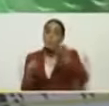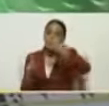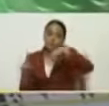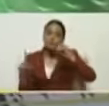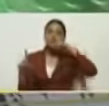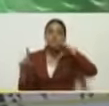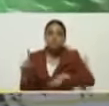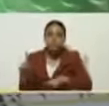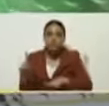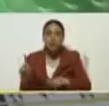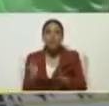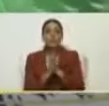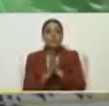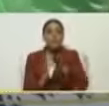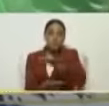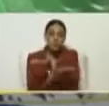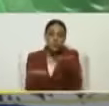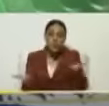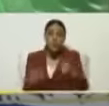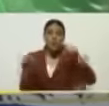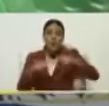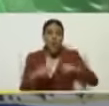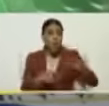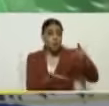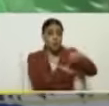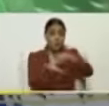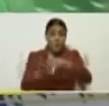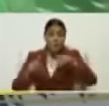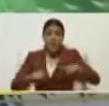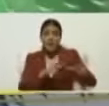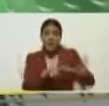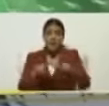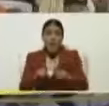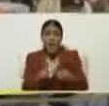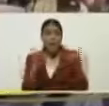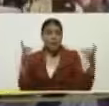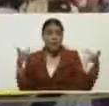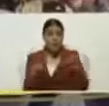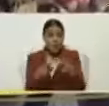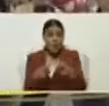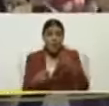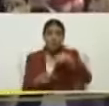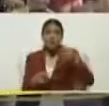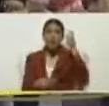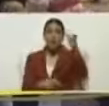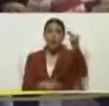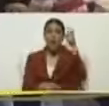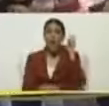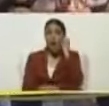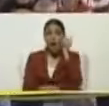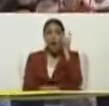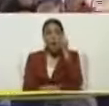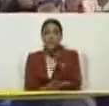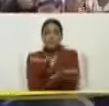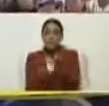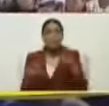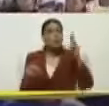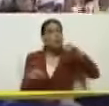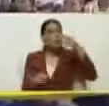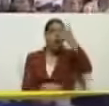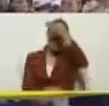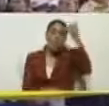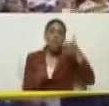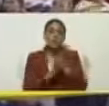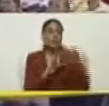Maduro, compañeras que hoy nos encontramos en este espacio, en este encuentro de campesinos y campesinas, nosotros no podemos olvidar que en esta